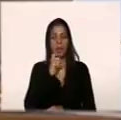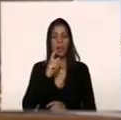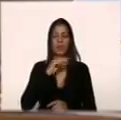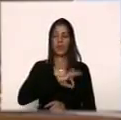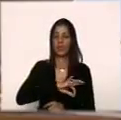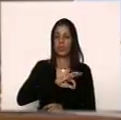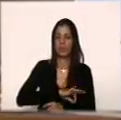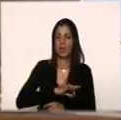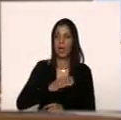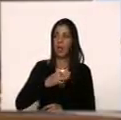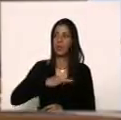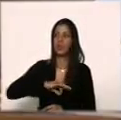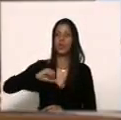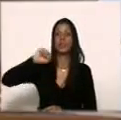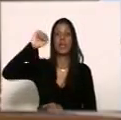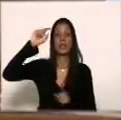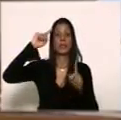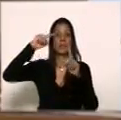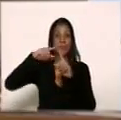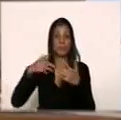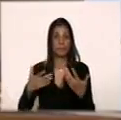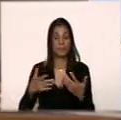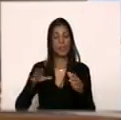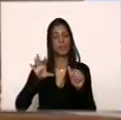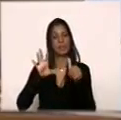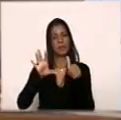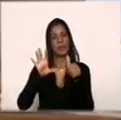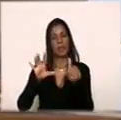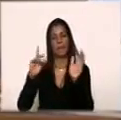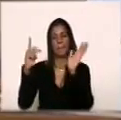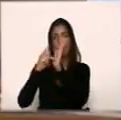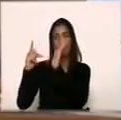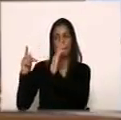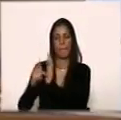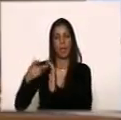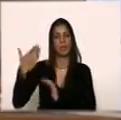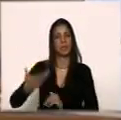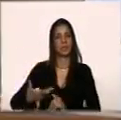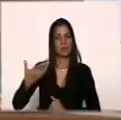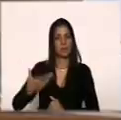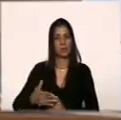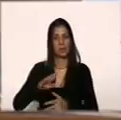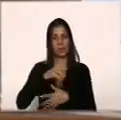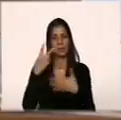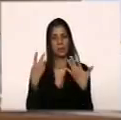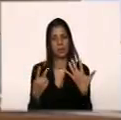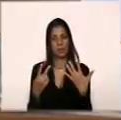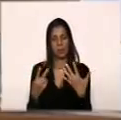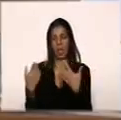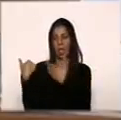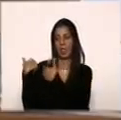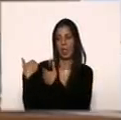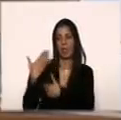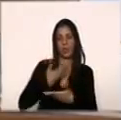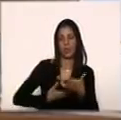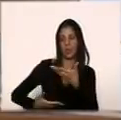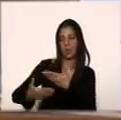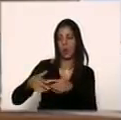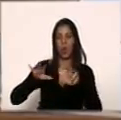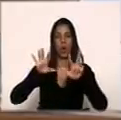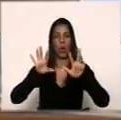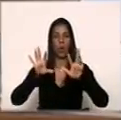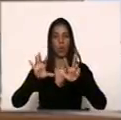sociedad socialista. 6. La participación protagónica. 7. La corresponsabilidad. 8.